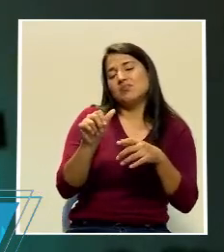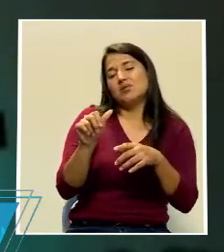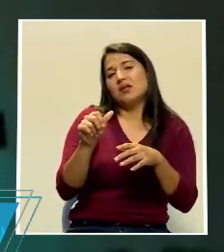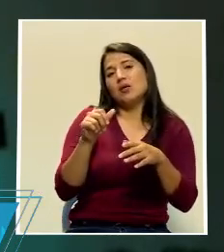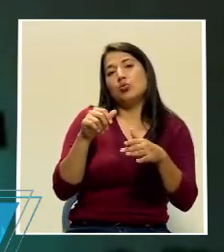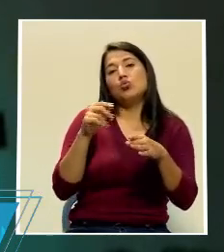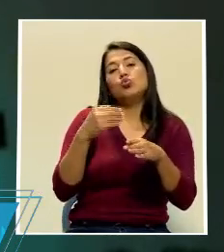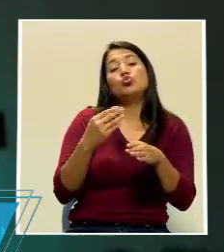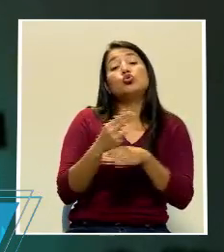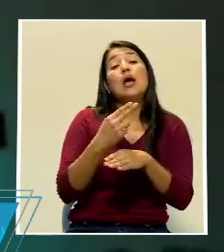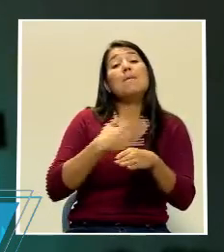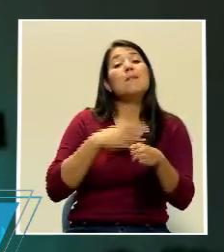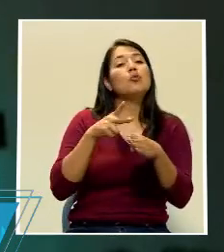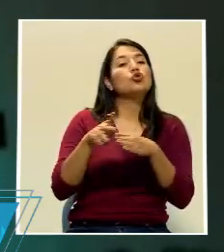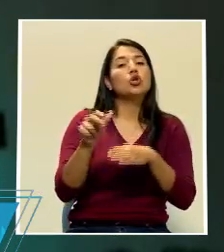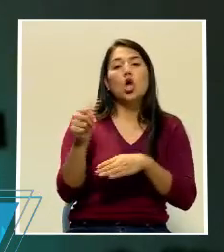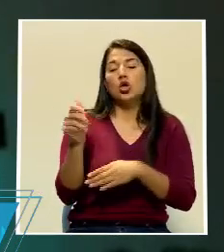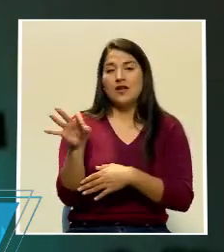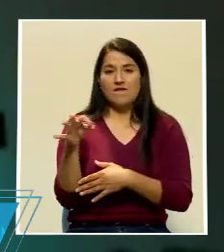en lugares